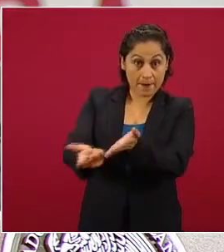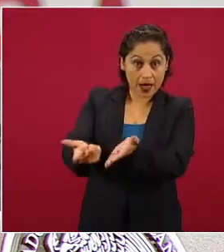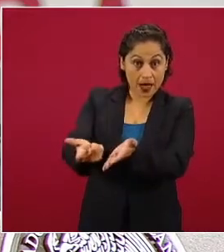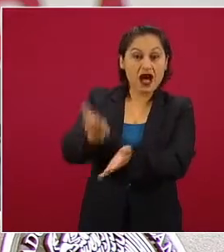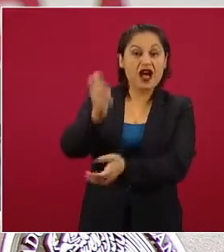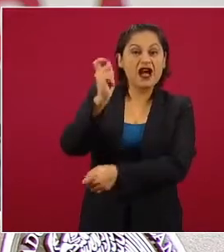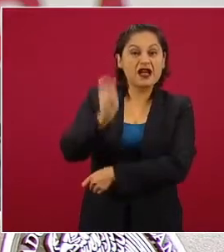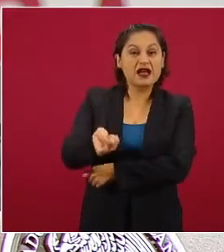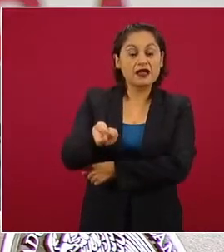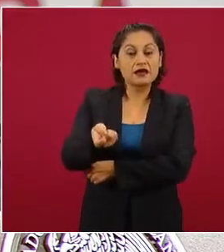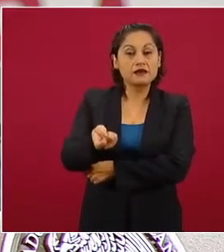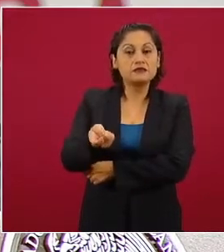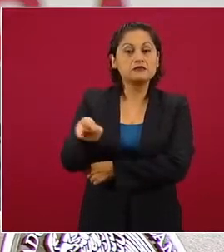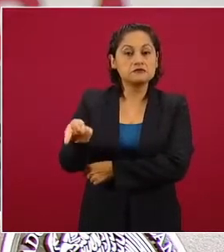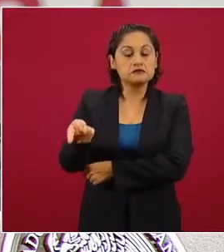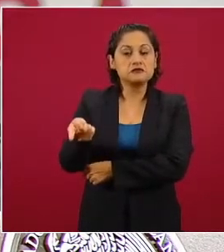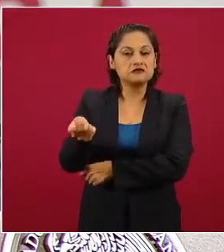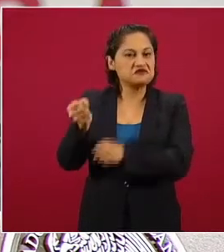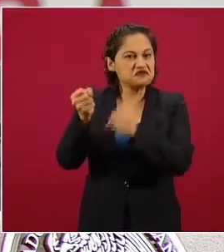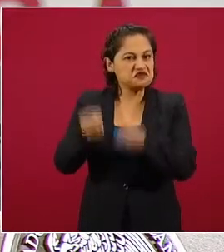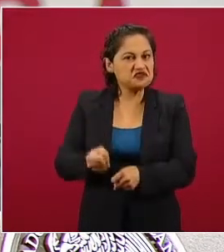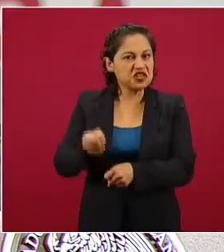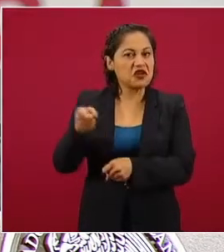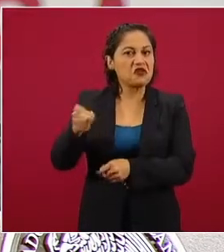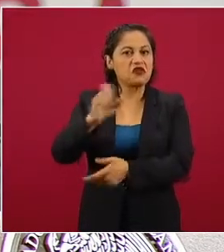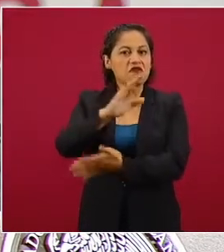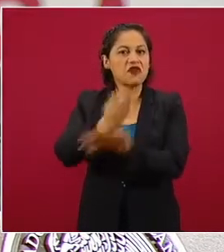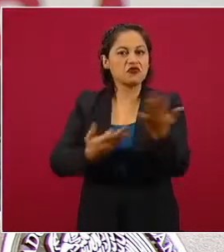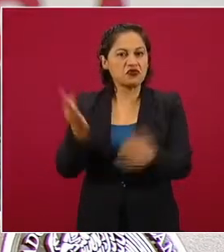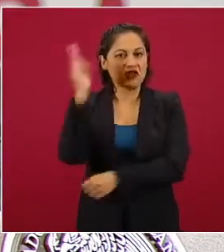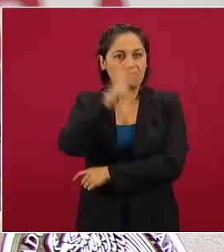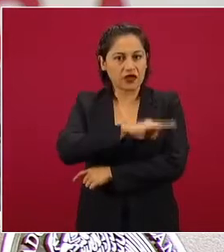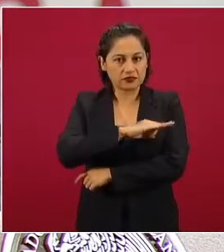en una factura falsa.